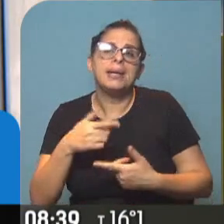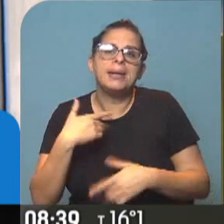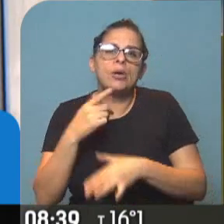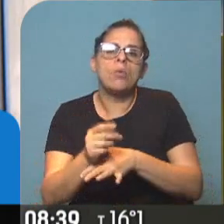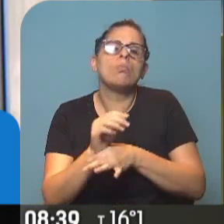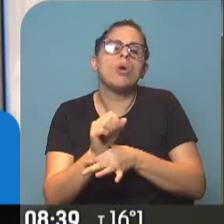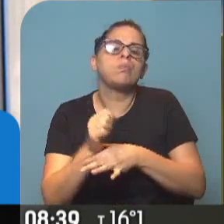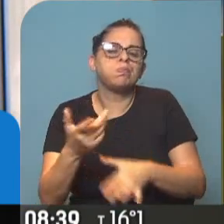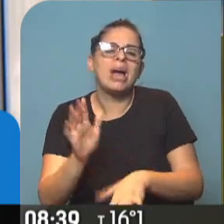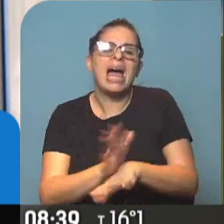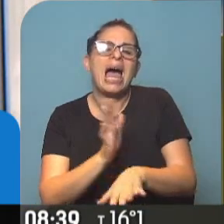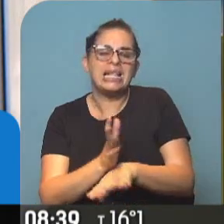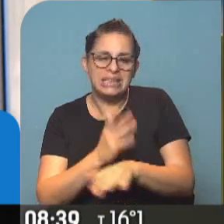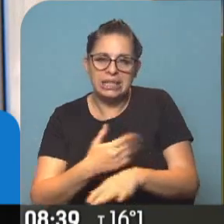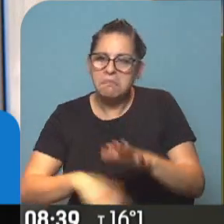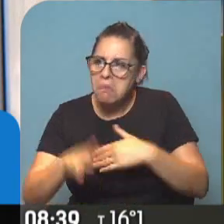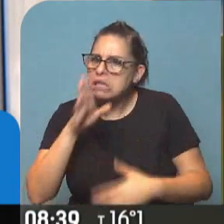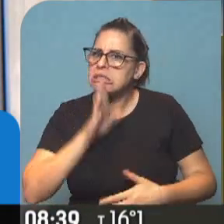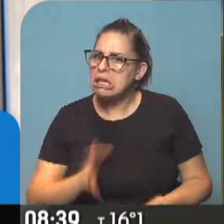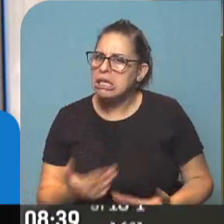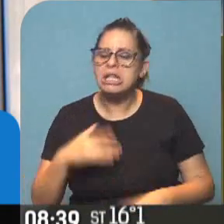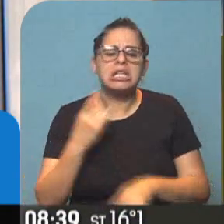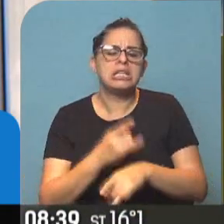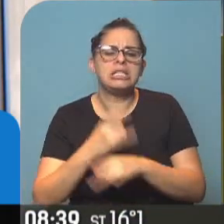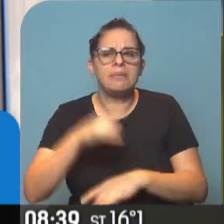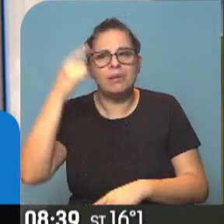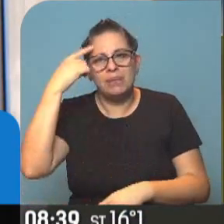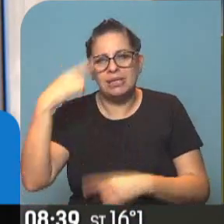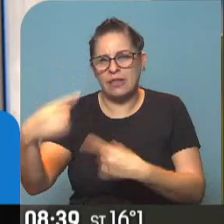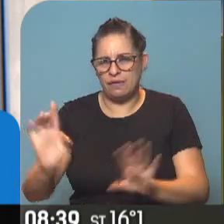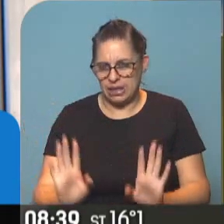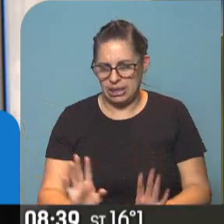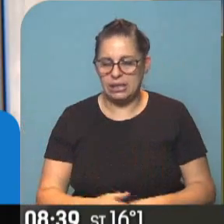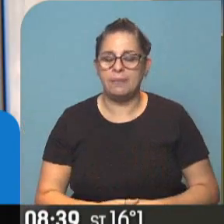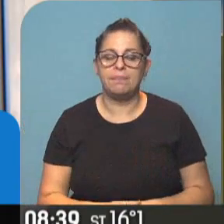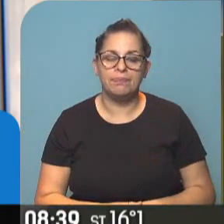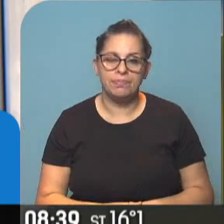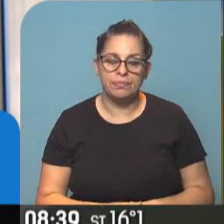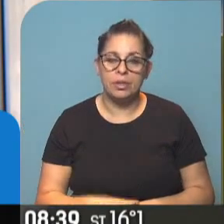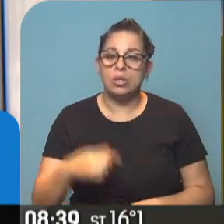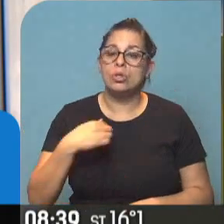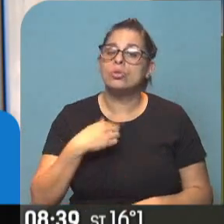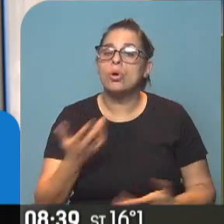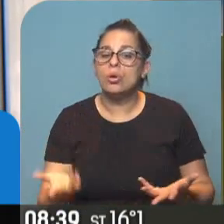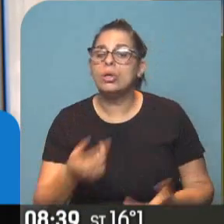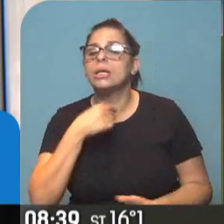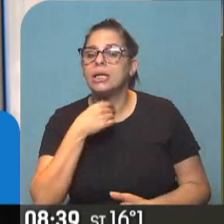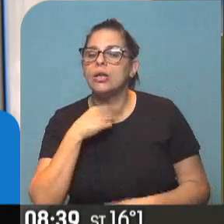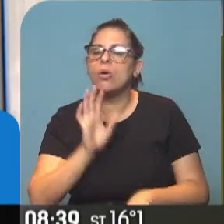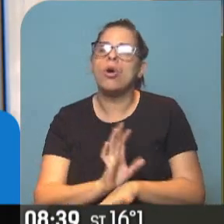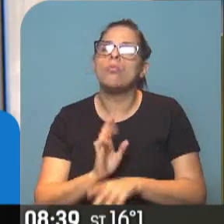reconocida como una actriz un poco más seria siempre la tomaron desde otro lugar y bueno yo como que trato